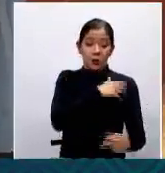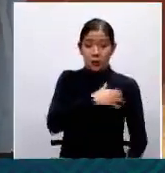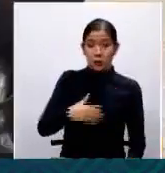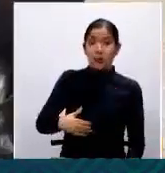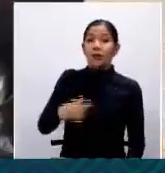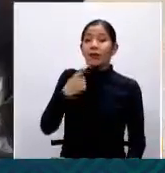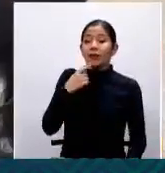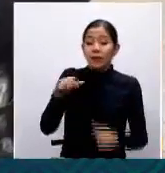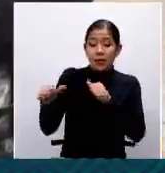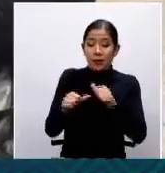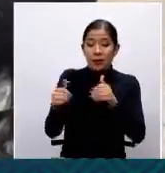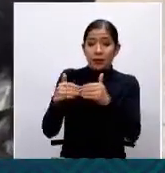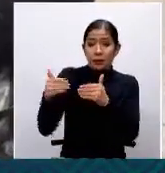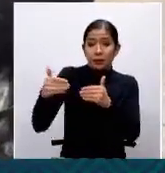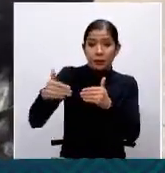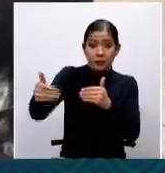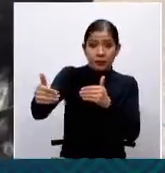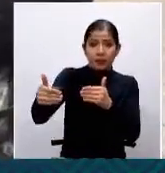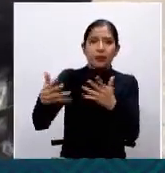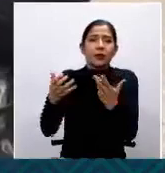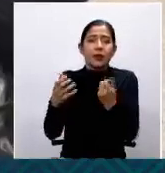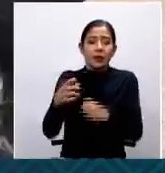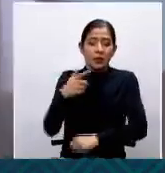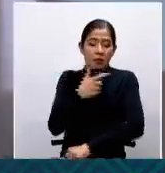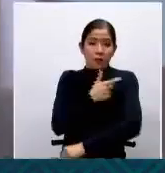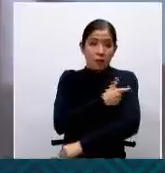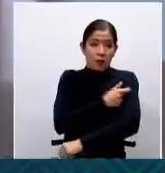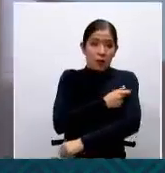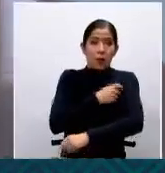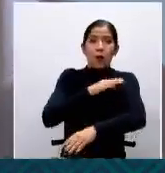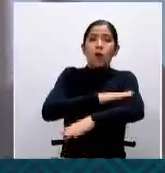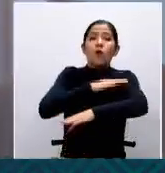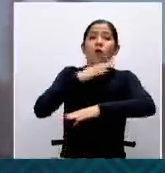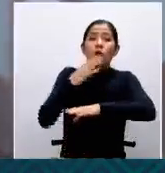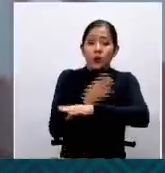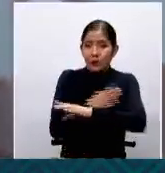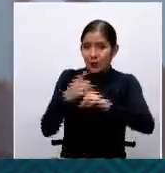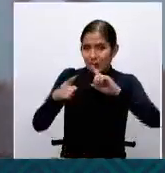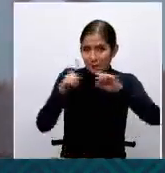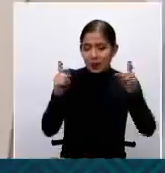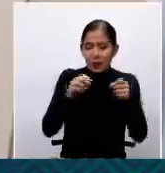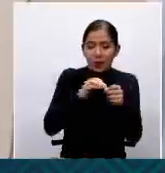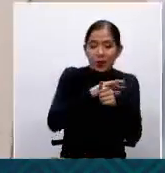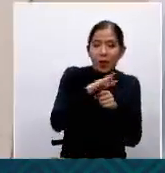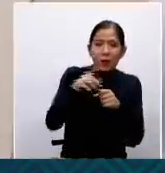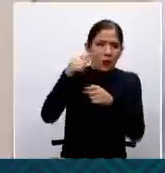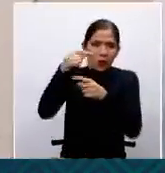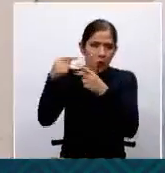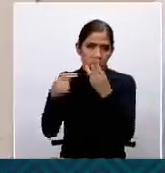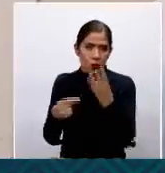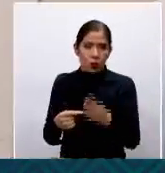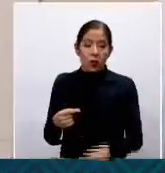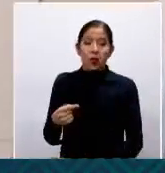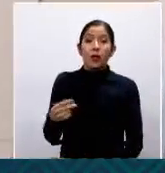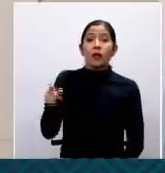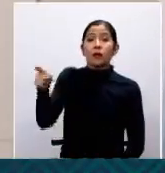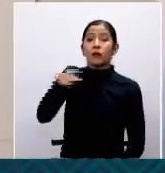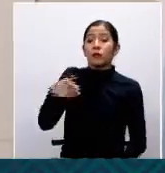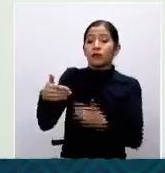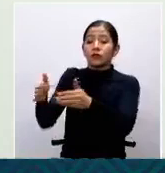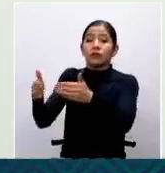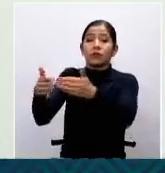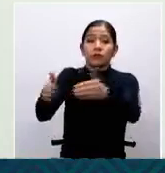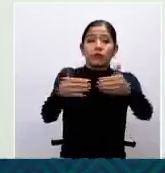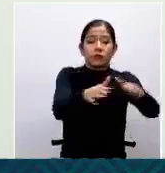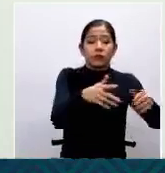desarrollar entre estos días es para fortalecer la vacunación de las diferentes enfermedades del SARS y contra el COVID, por lo que se habilitarán puntos de vacunación y pruebas